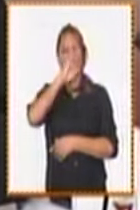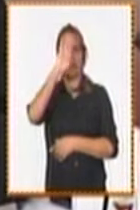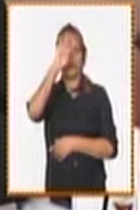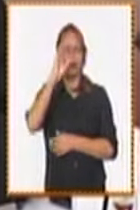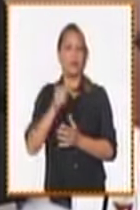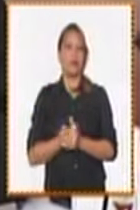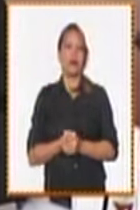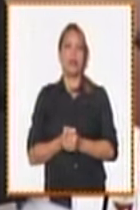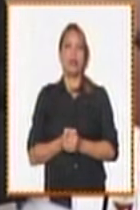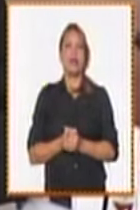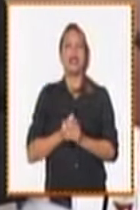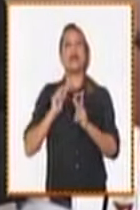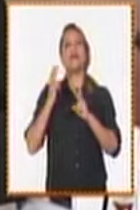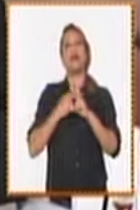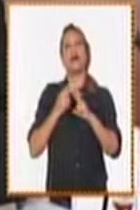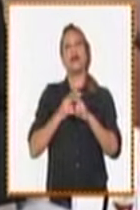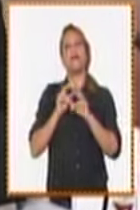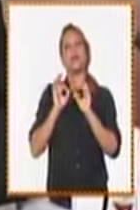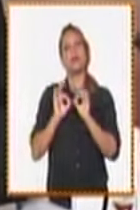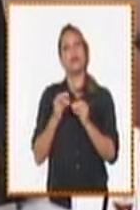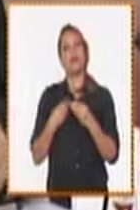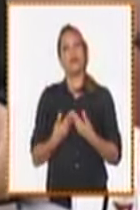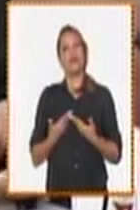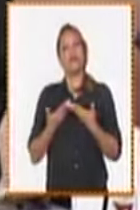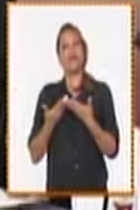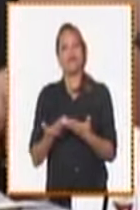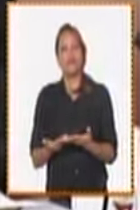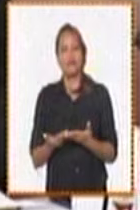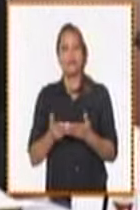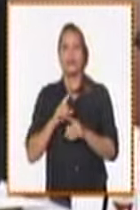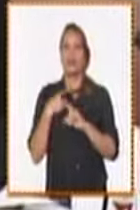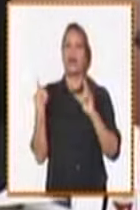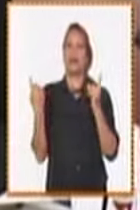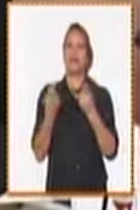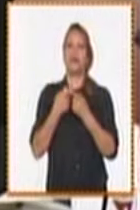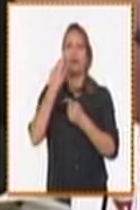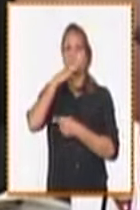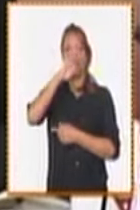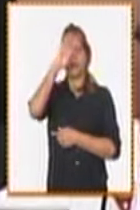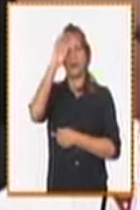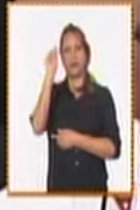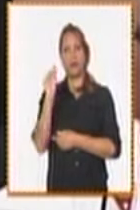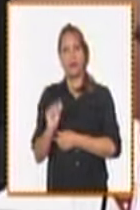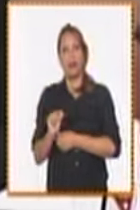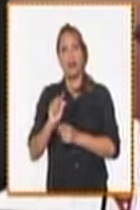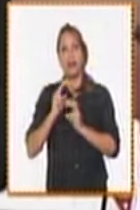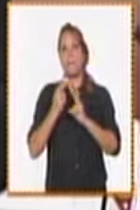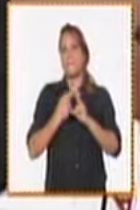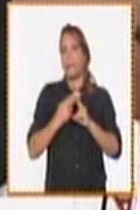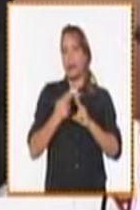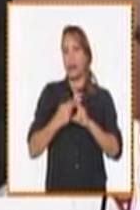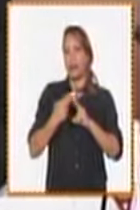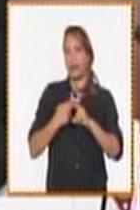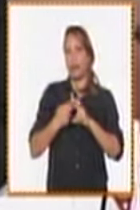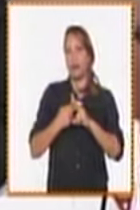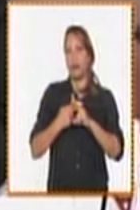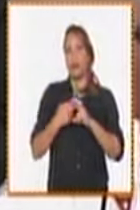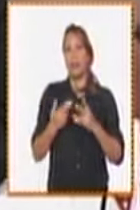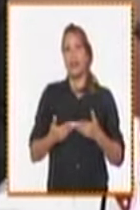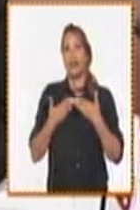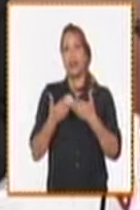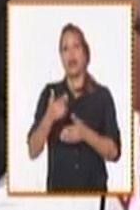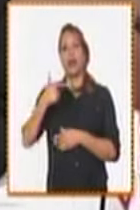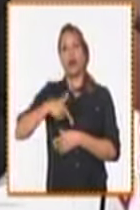y es el Bayamo que nos sigue inspirando también a todos los cubanos. Es el Bayamo que ha inspirado a José Alberto